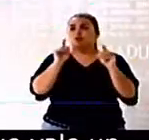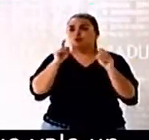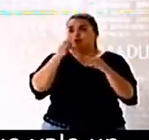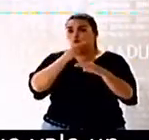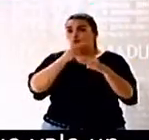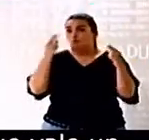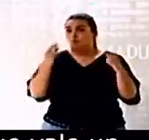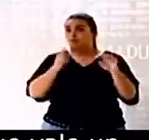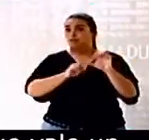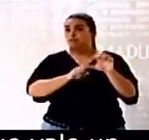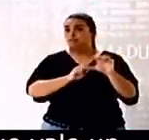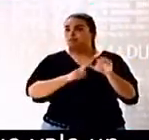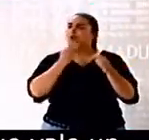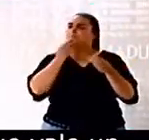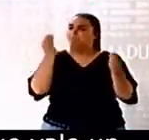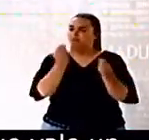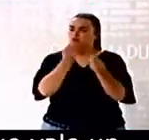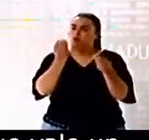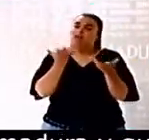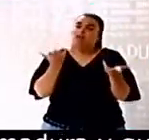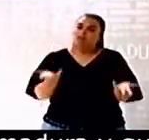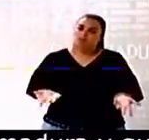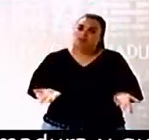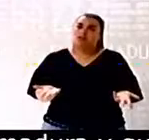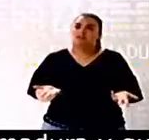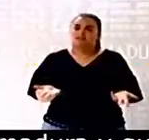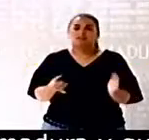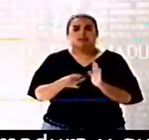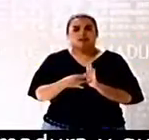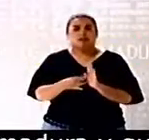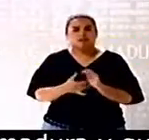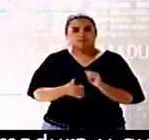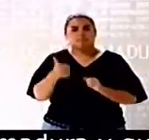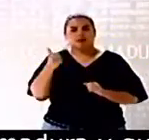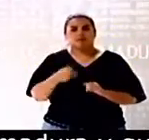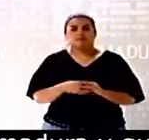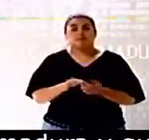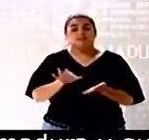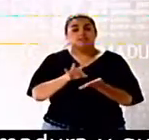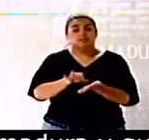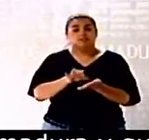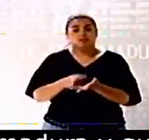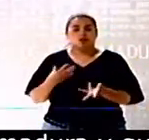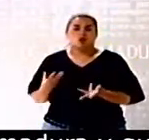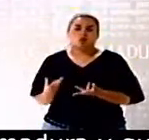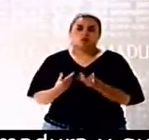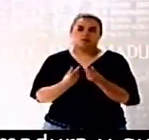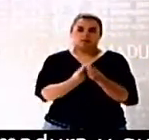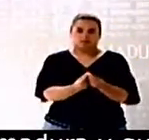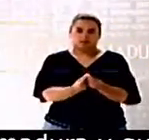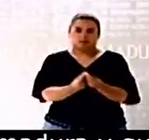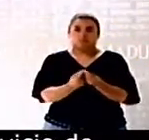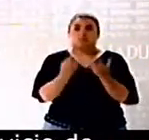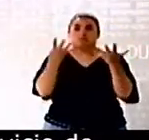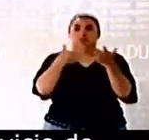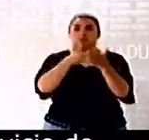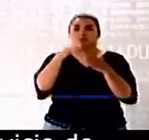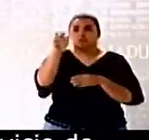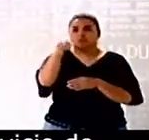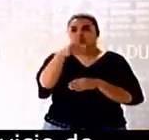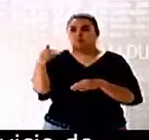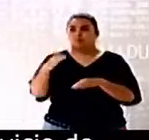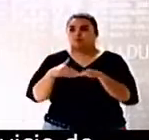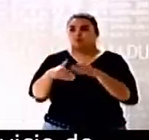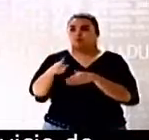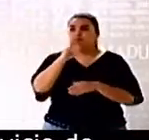en Extremadura y que, por tanto, lo dota de una mayor calidad, que es el servicio de acompañamiento. 9 millones de euros para los próximos